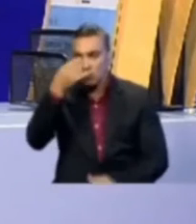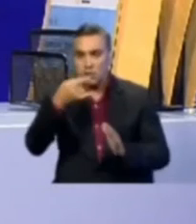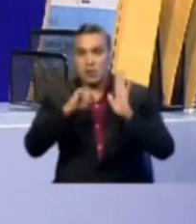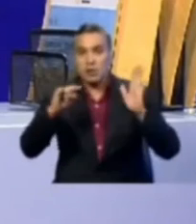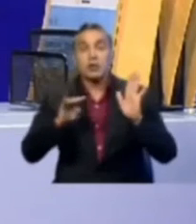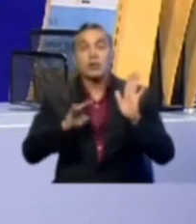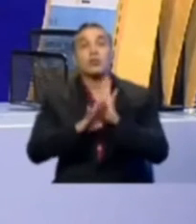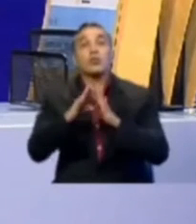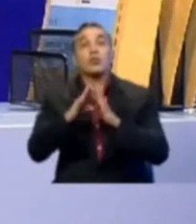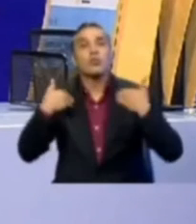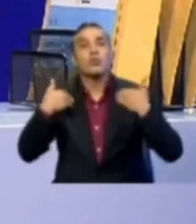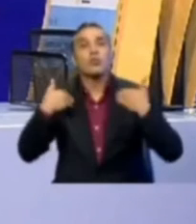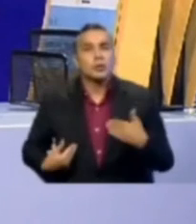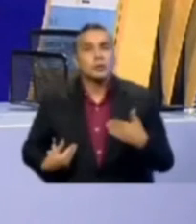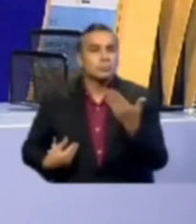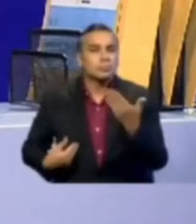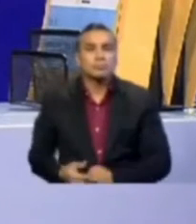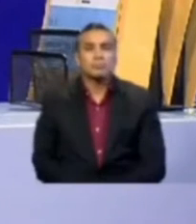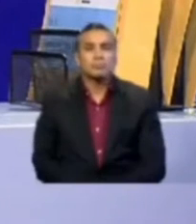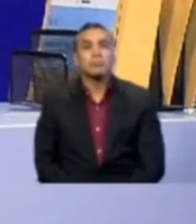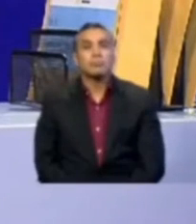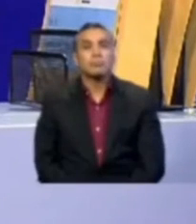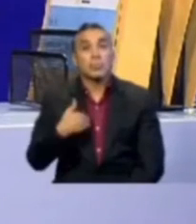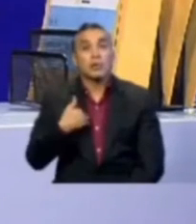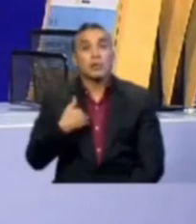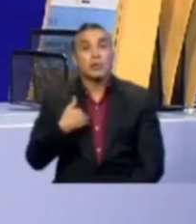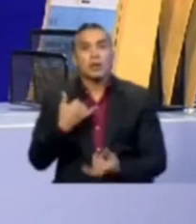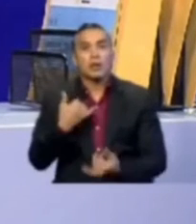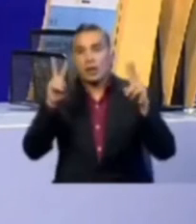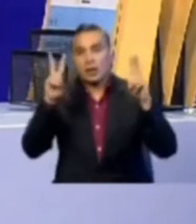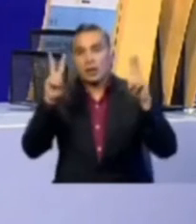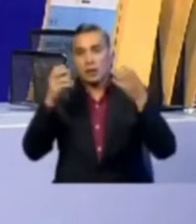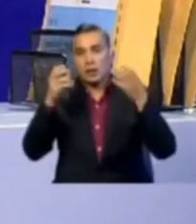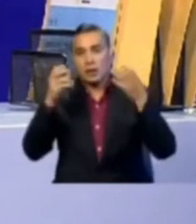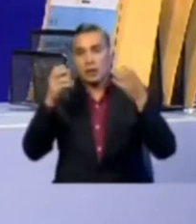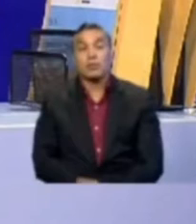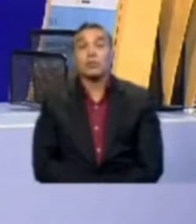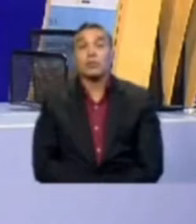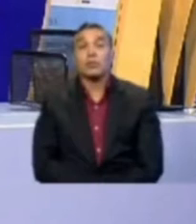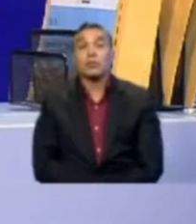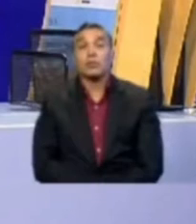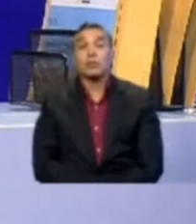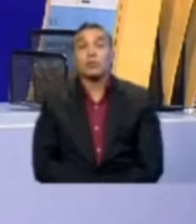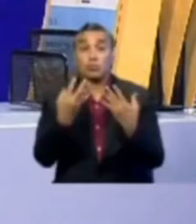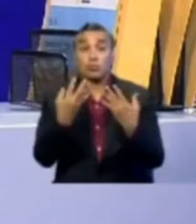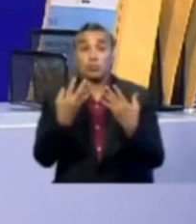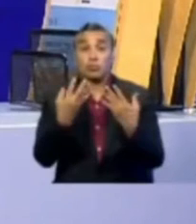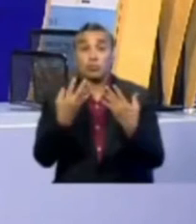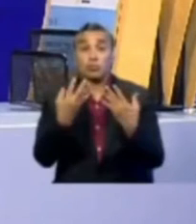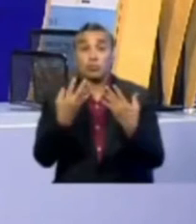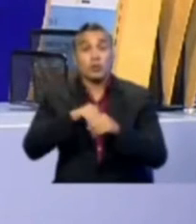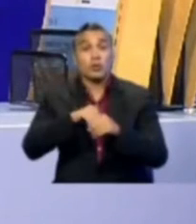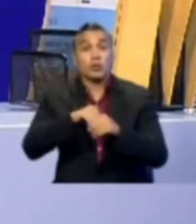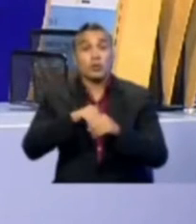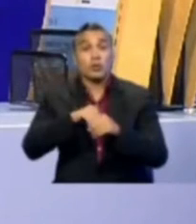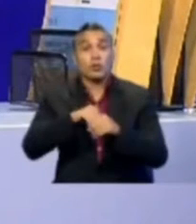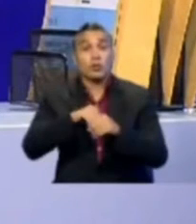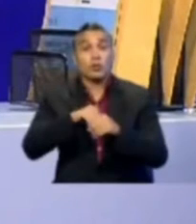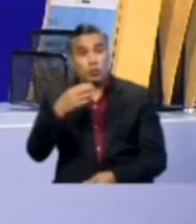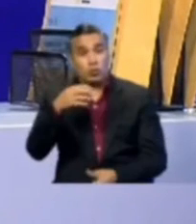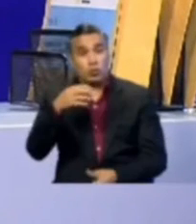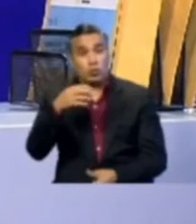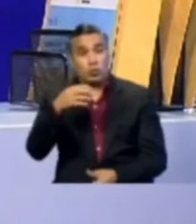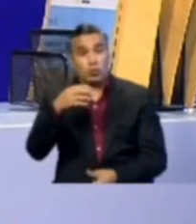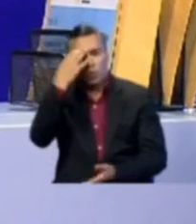Y desarrollo humano, existen los siguientes temas. Después de un ciclo de amplias deserciones en todos los niveles educativos,